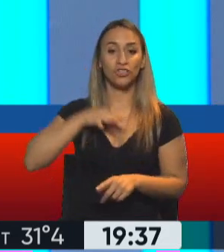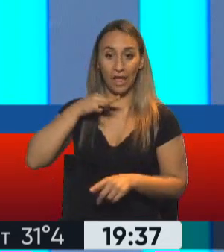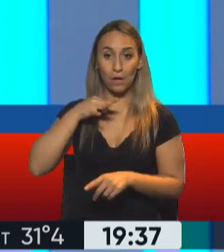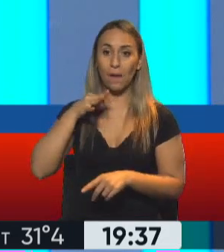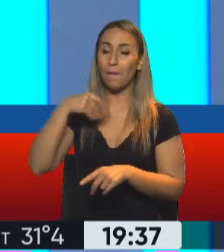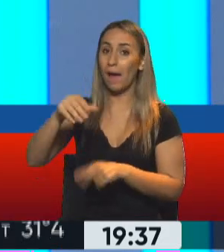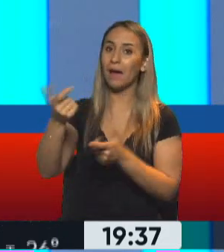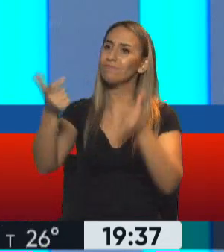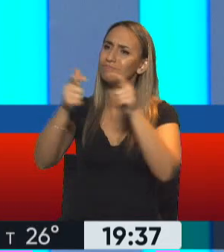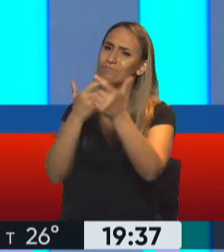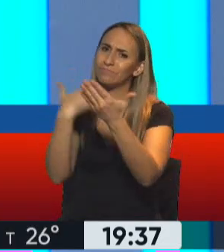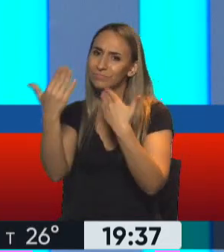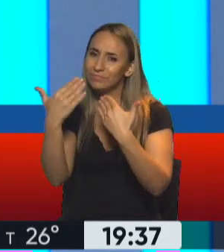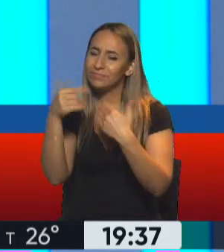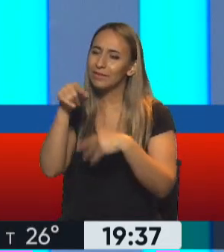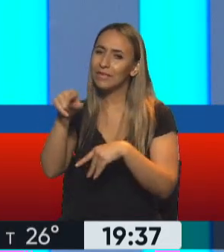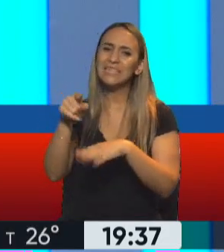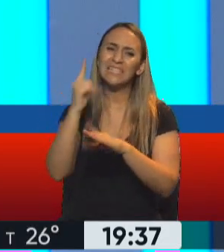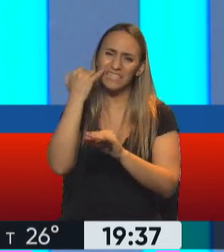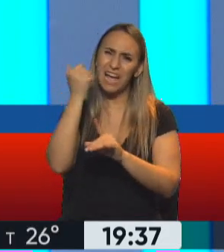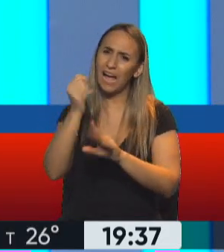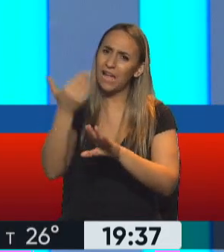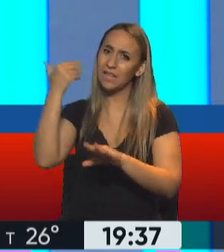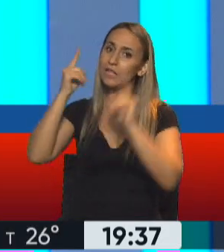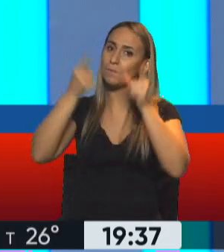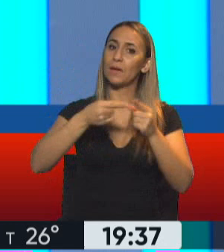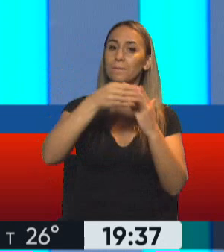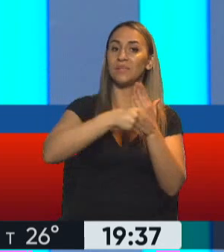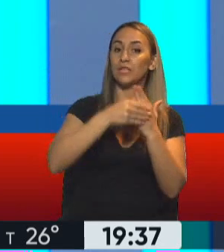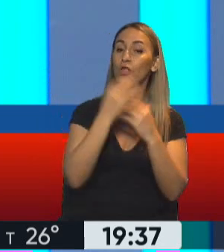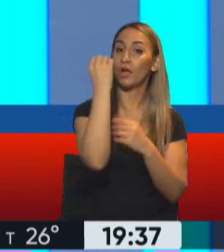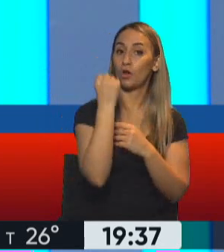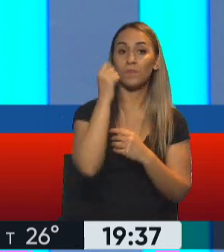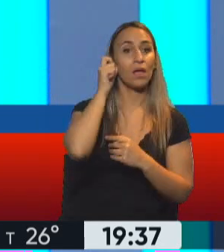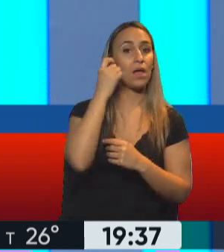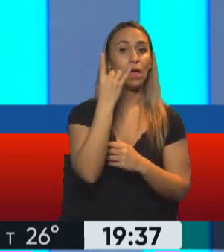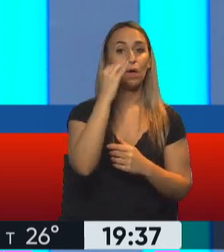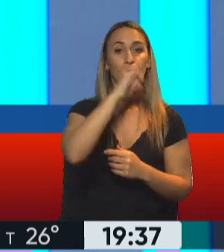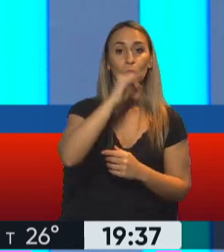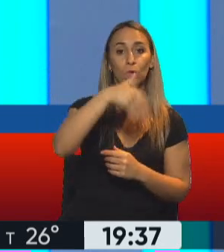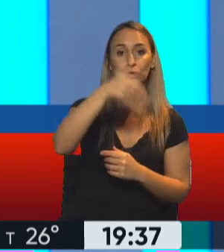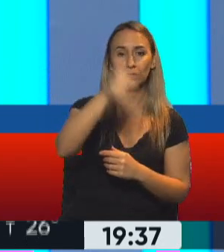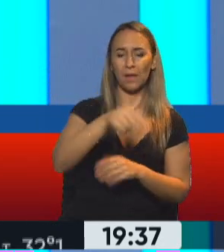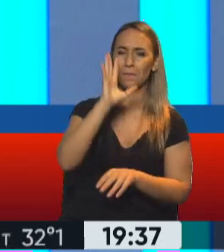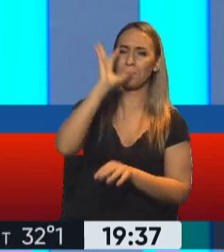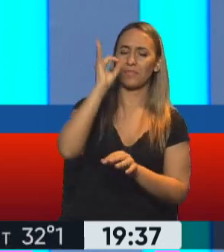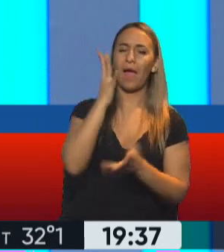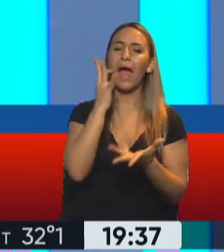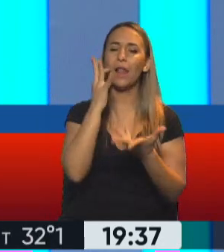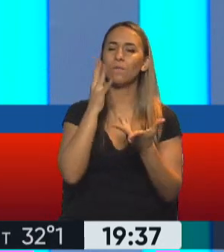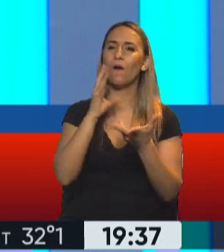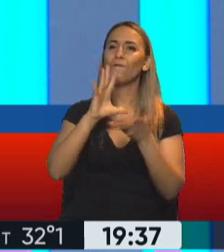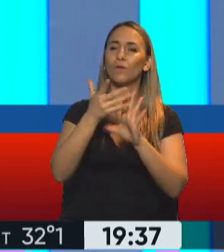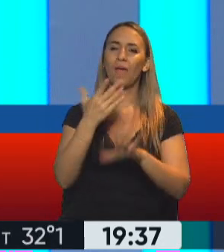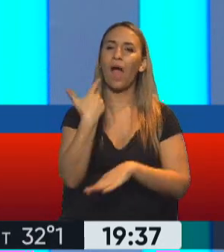esa línea aparece ya hace un tiempo, porque también lo ha hecho el ministro de Economía, Martín Guzmán, un cambio en la narrativa, ¿no? Sí. Un cambio de